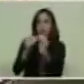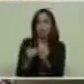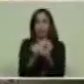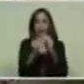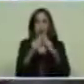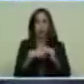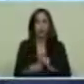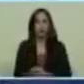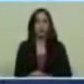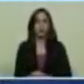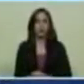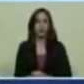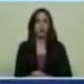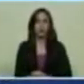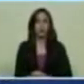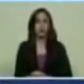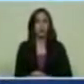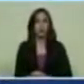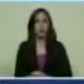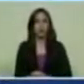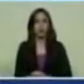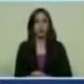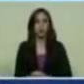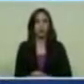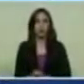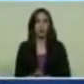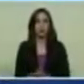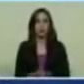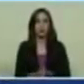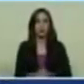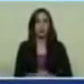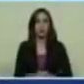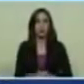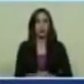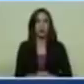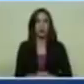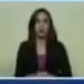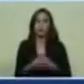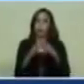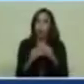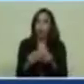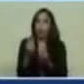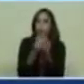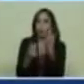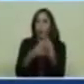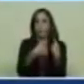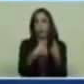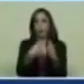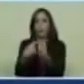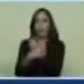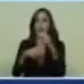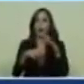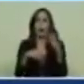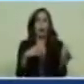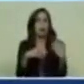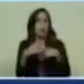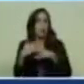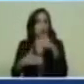y equilibrios, nuevos equilibrios de abastecimiento, precios, y ahí vamos batallando,